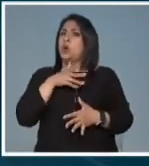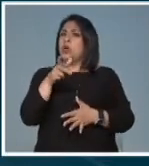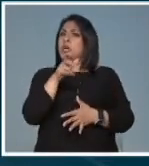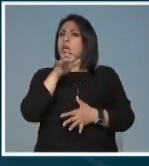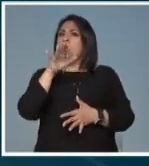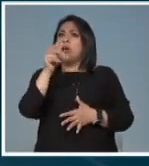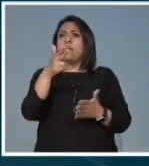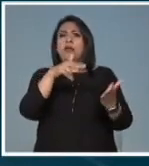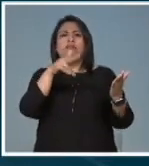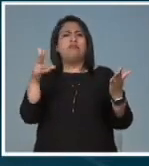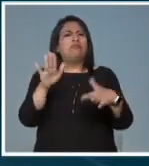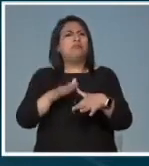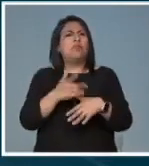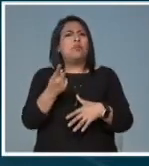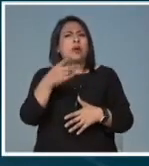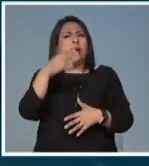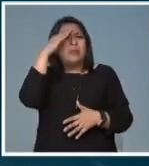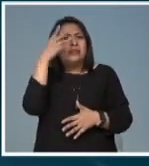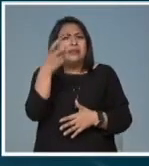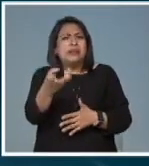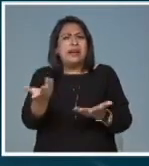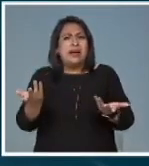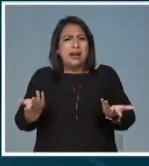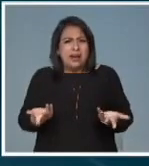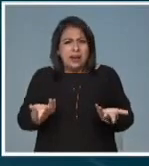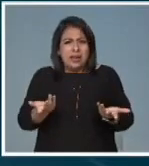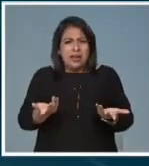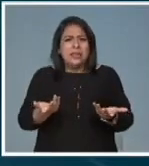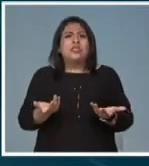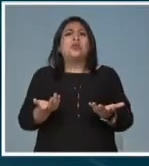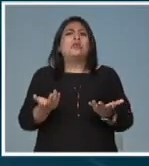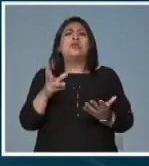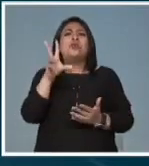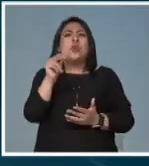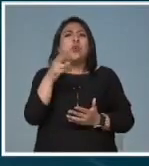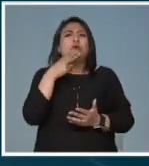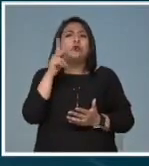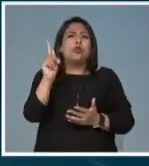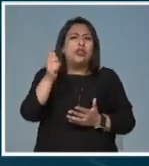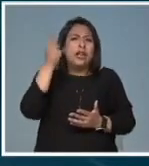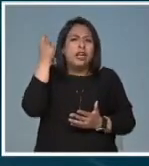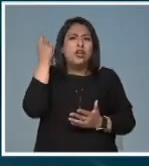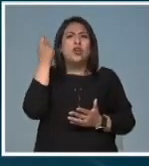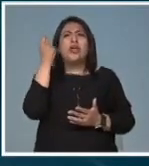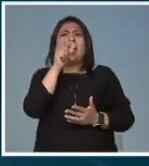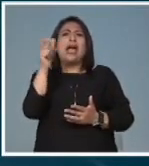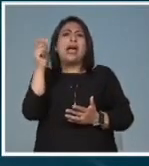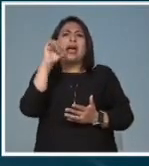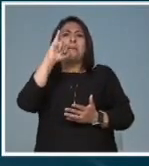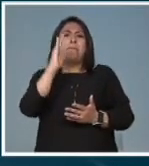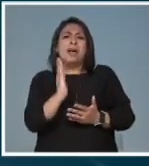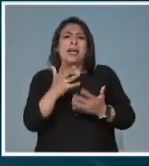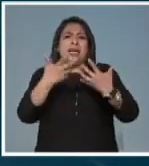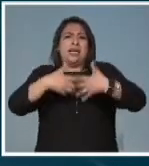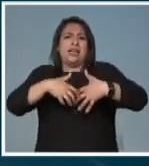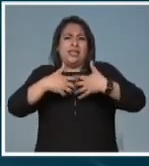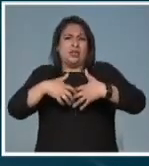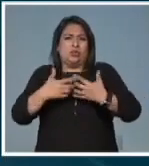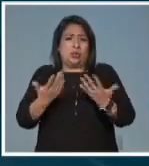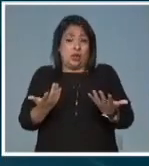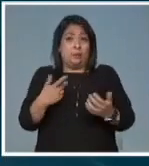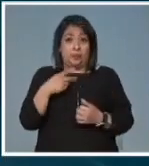more communicative with woodcut and linocut than with technologically mediated industrial imagery? That's one of the key questions